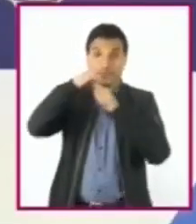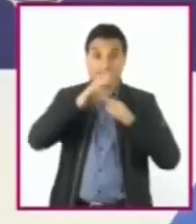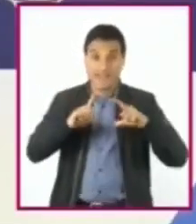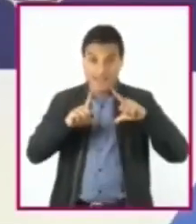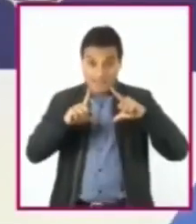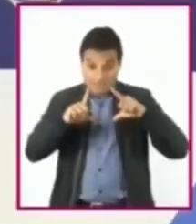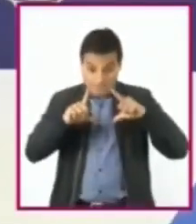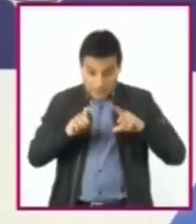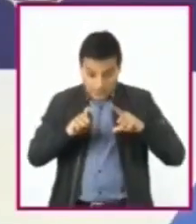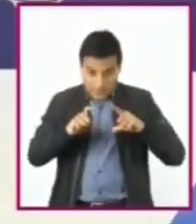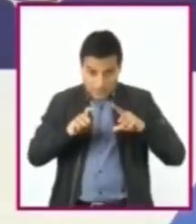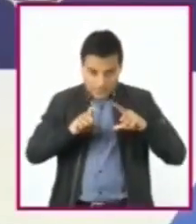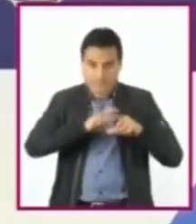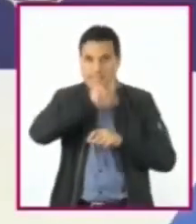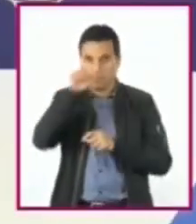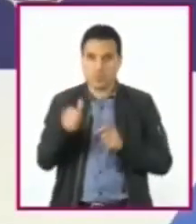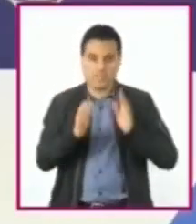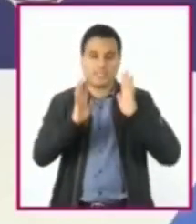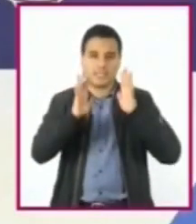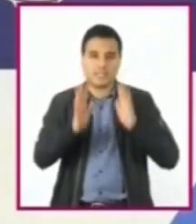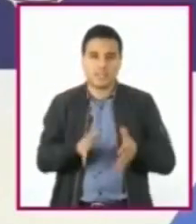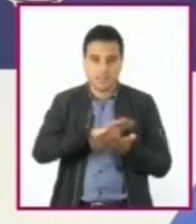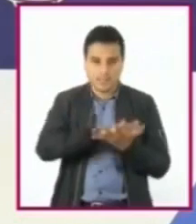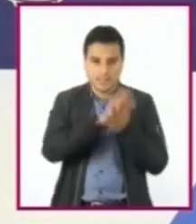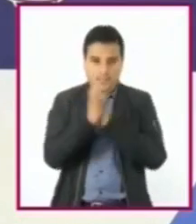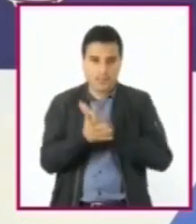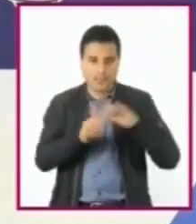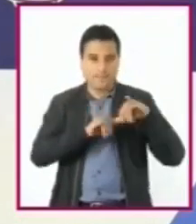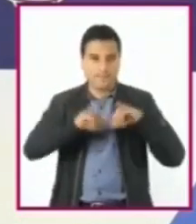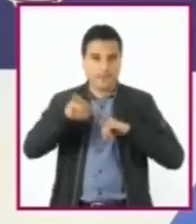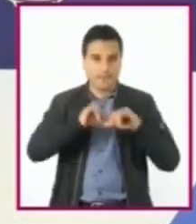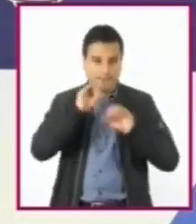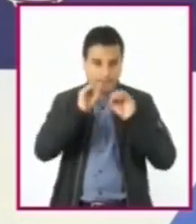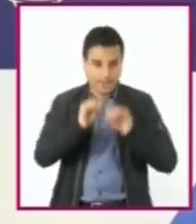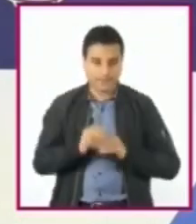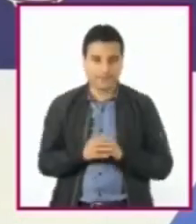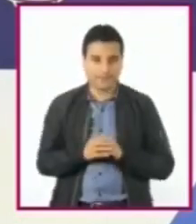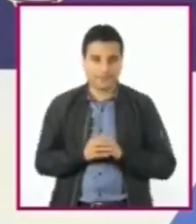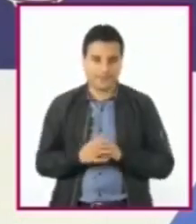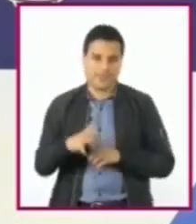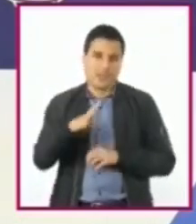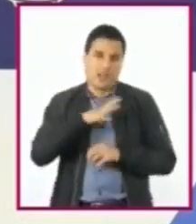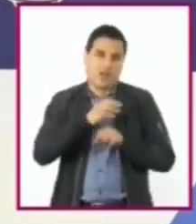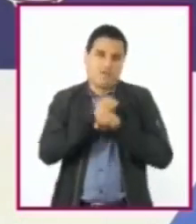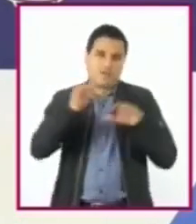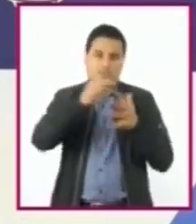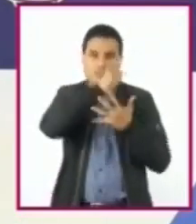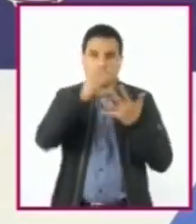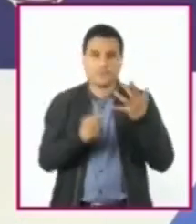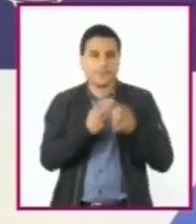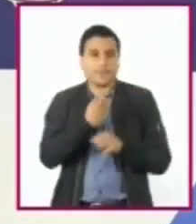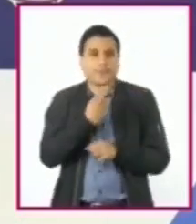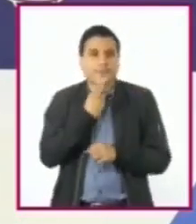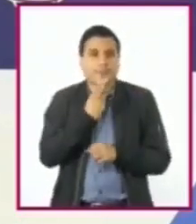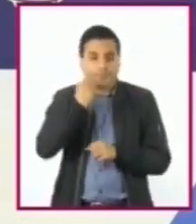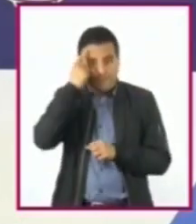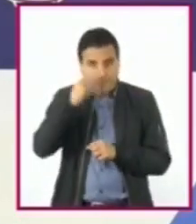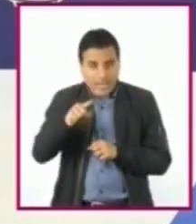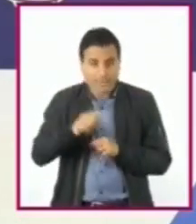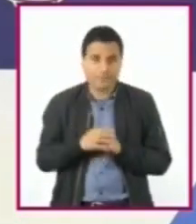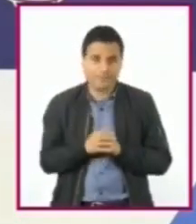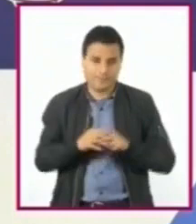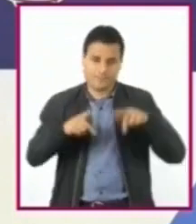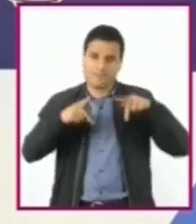la representación fiel del terreno en el momento de la exposición. Contienen información útil para las diversas